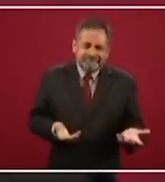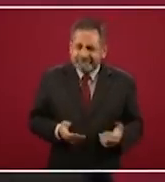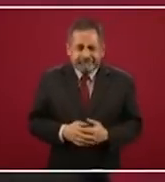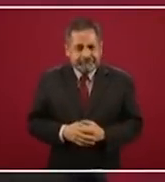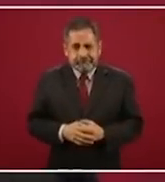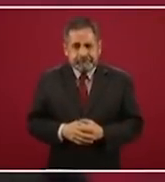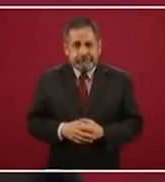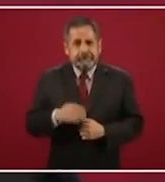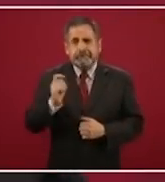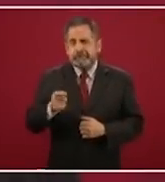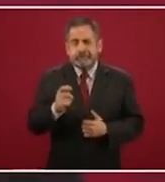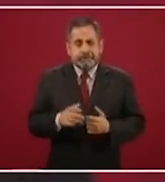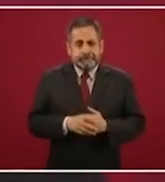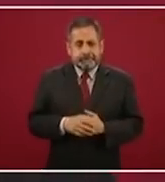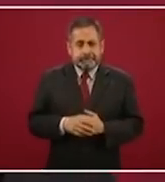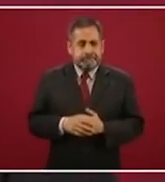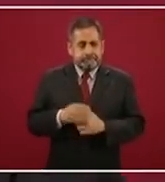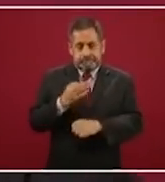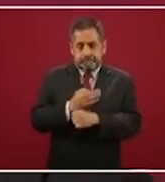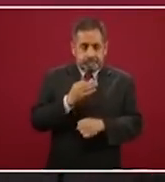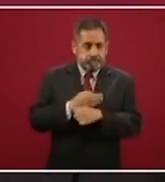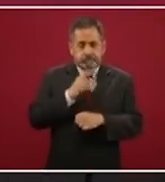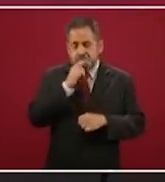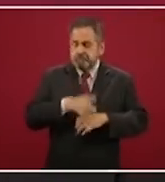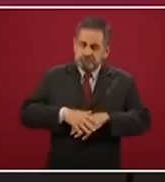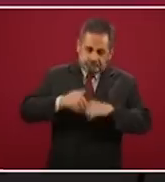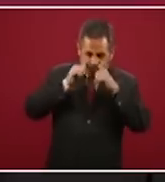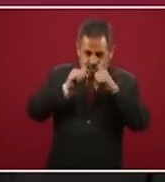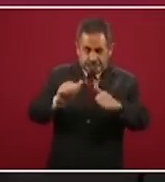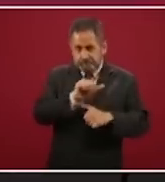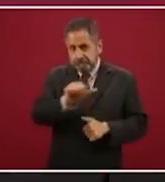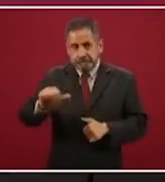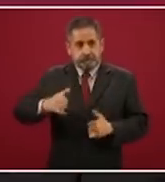de que si hay atención a los jóvenes,